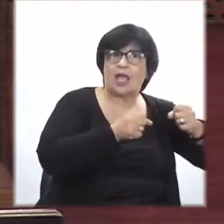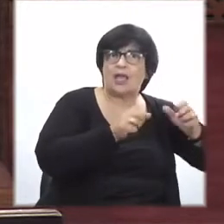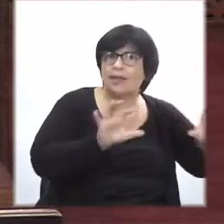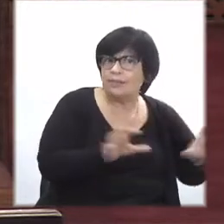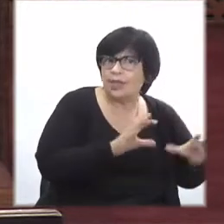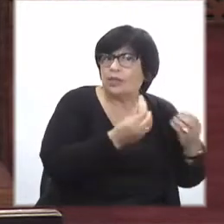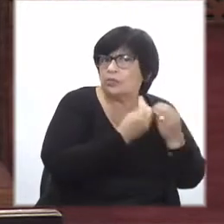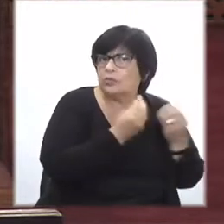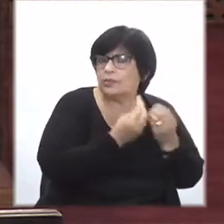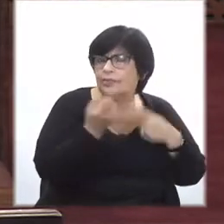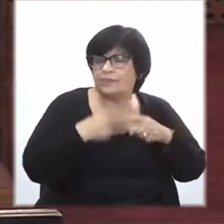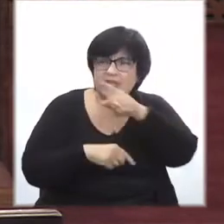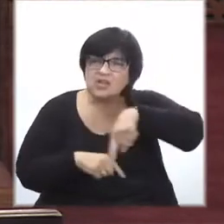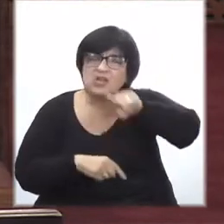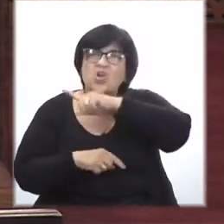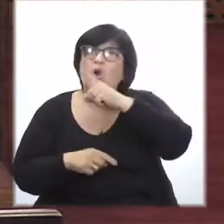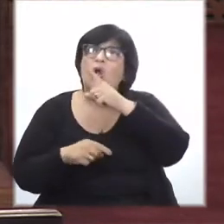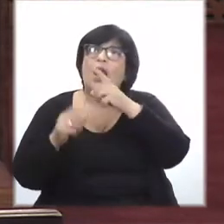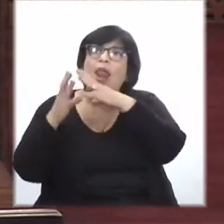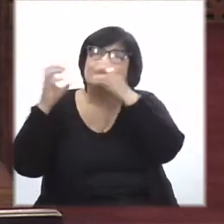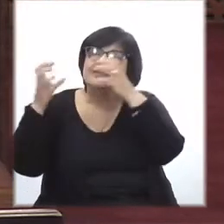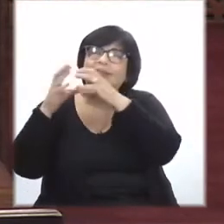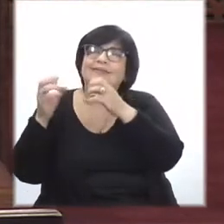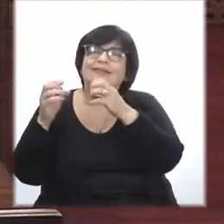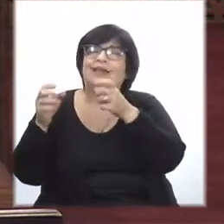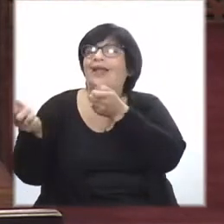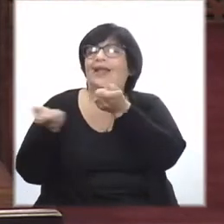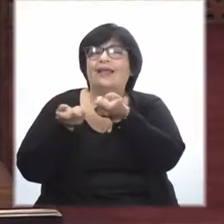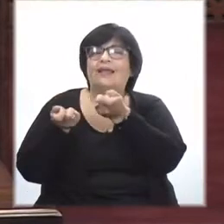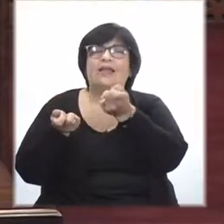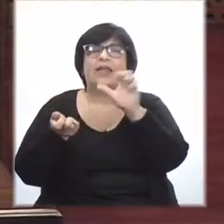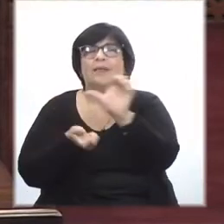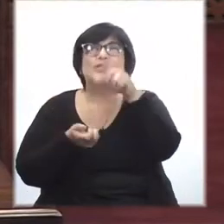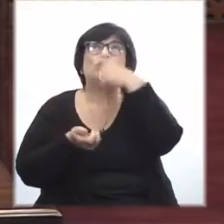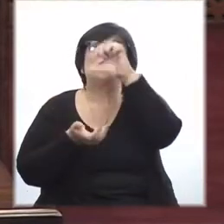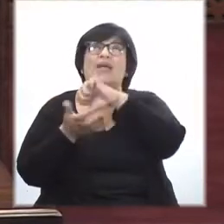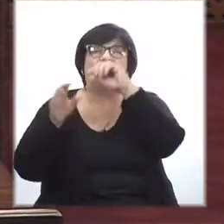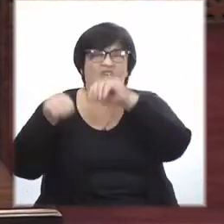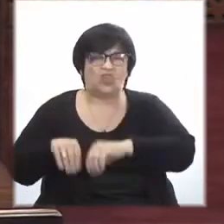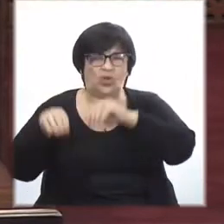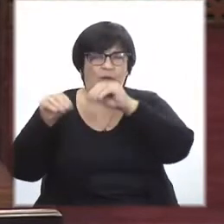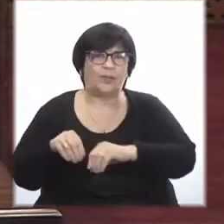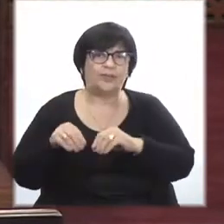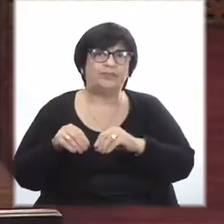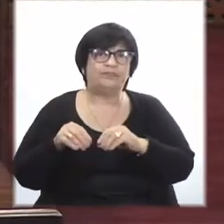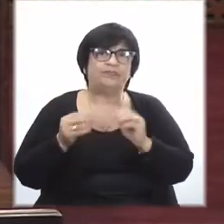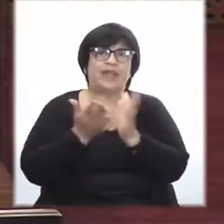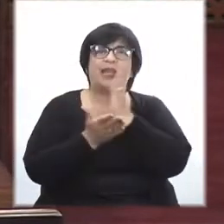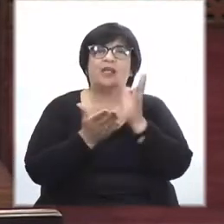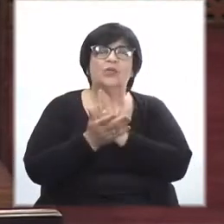forestación celulósica suele ser ejercida por unas pocas empresas extranjeras. Según el anuario del Ministerio de